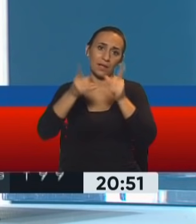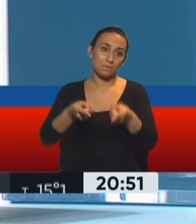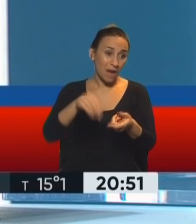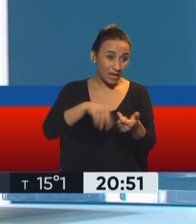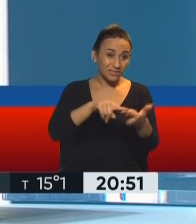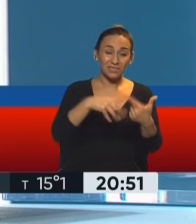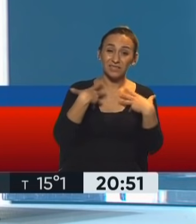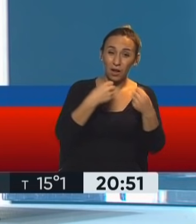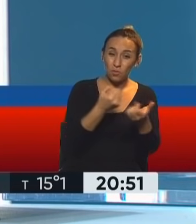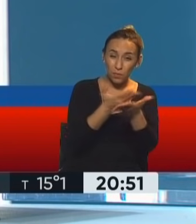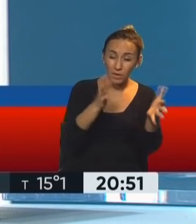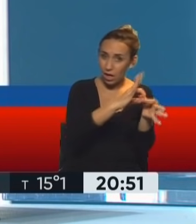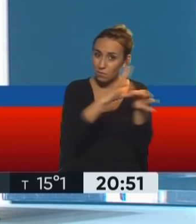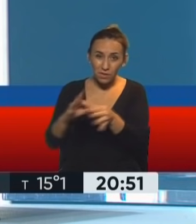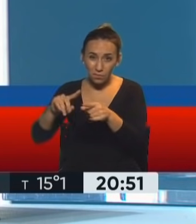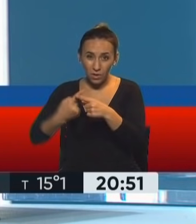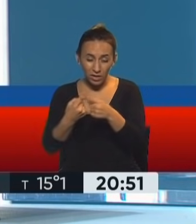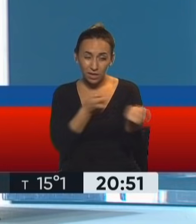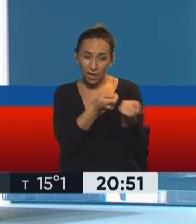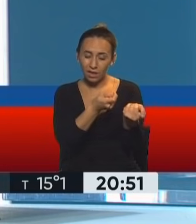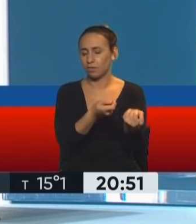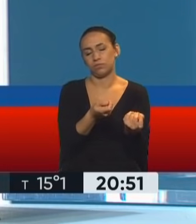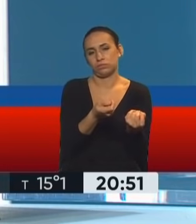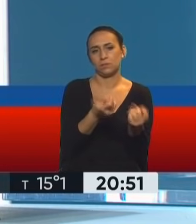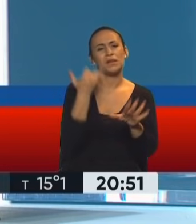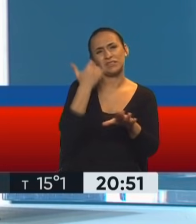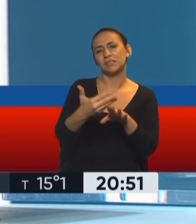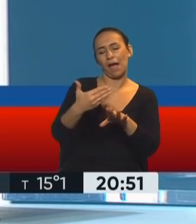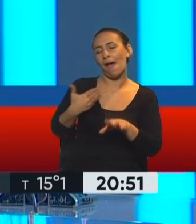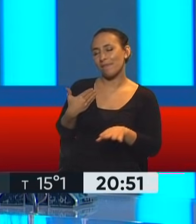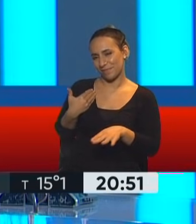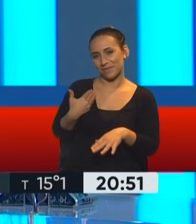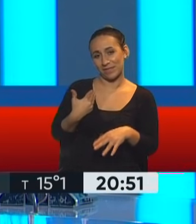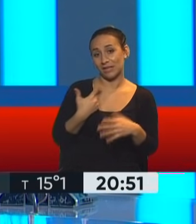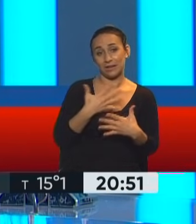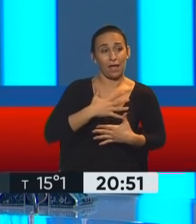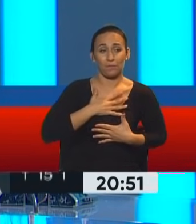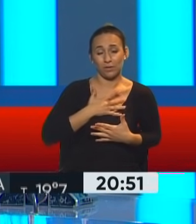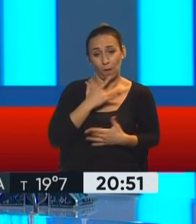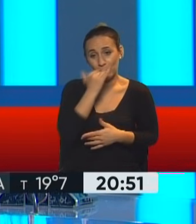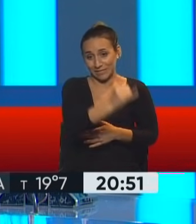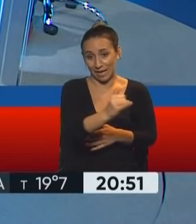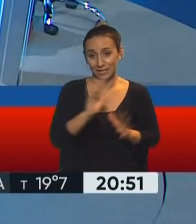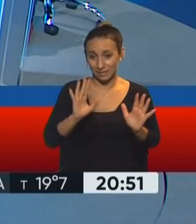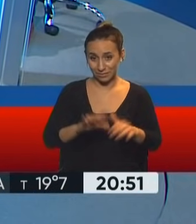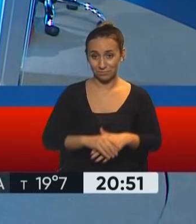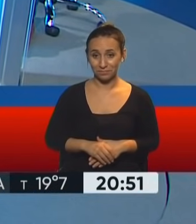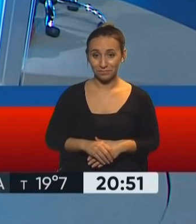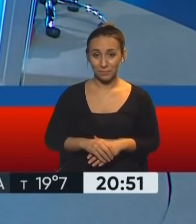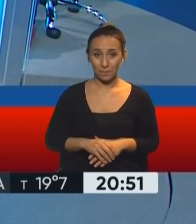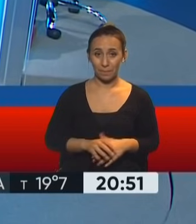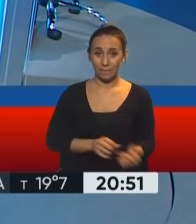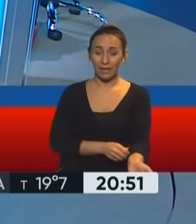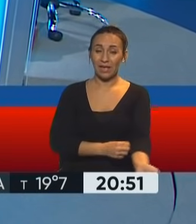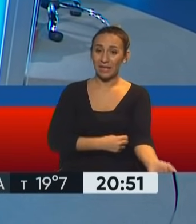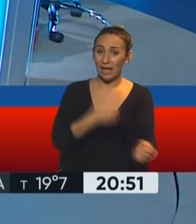se politice, ¿no? Me parece bueno, ya se había politizado de antes. Irrelevante el tema. Sí, desde el